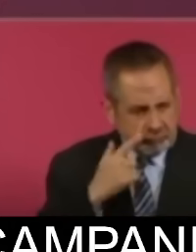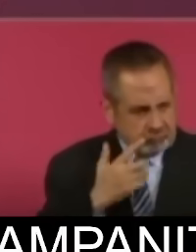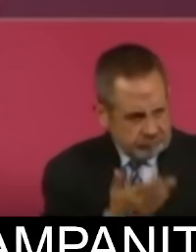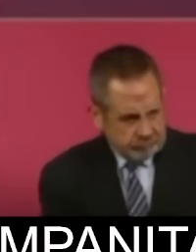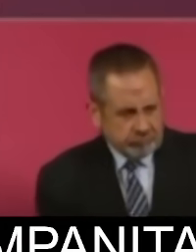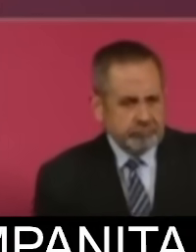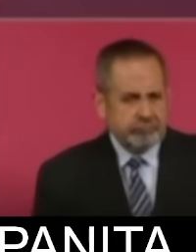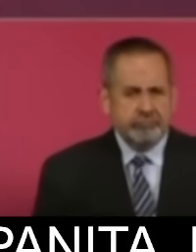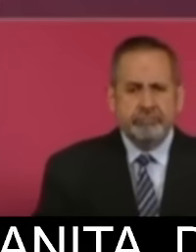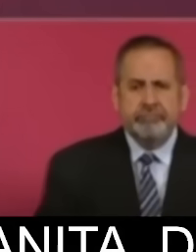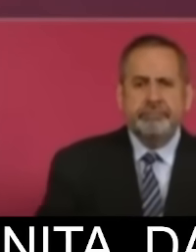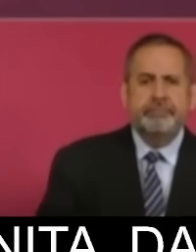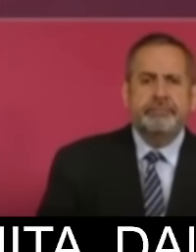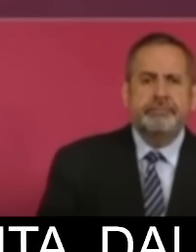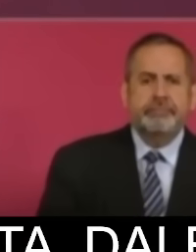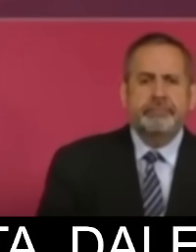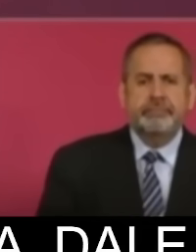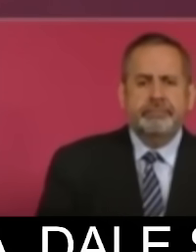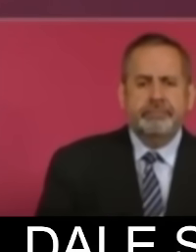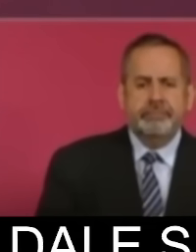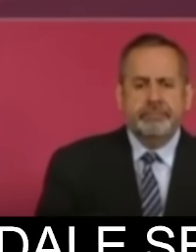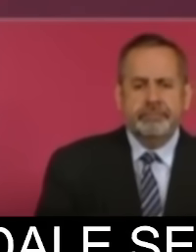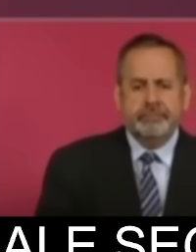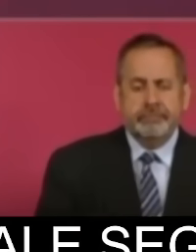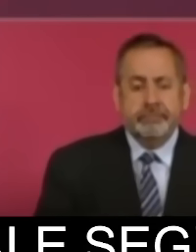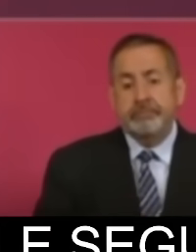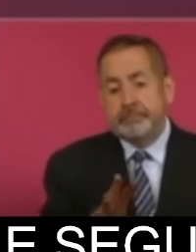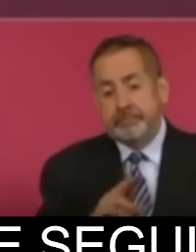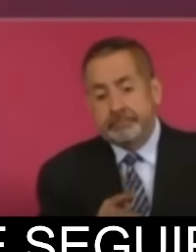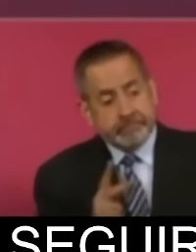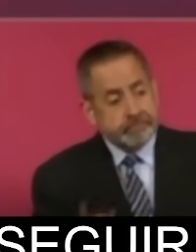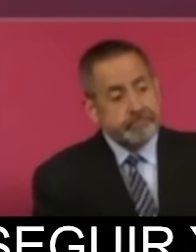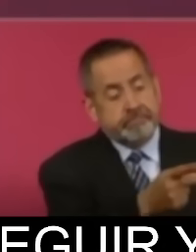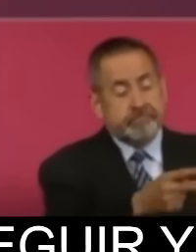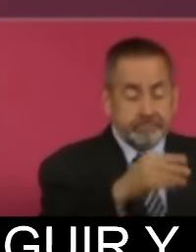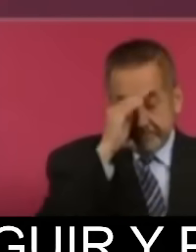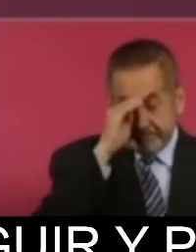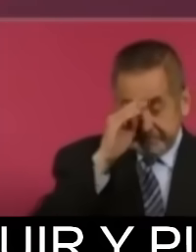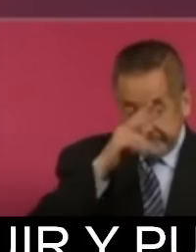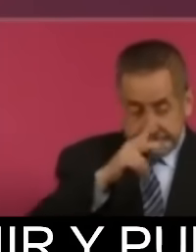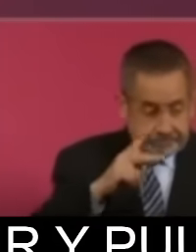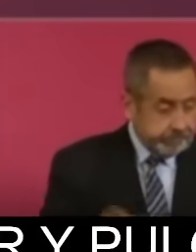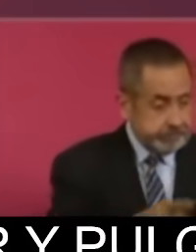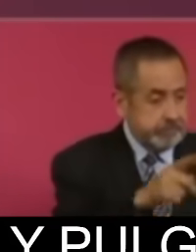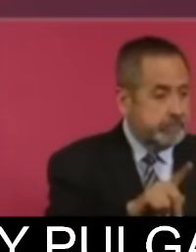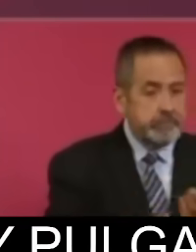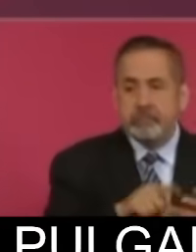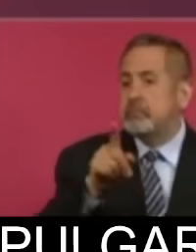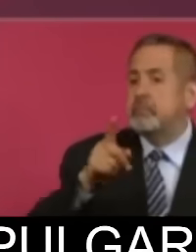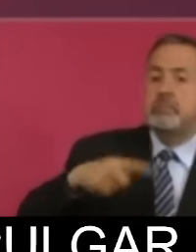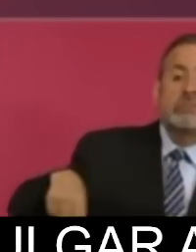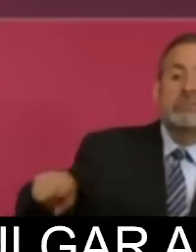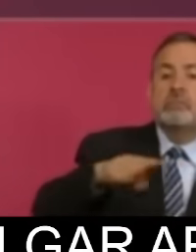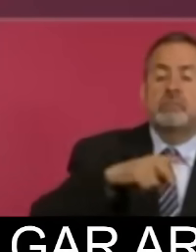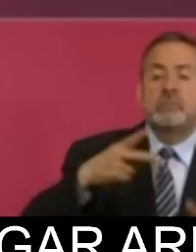informar Ah y preguntarles que si Qué les parece que el pueblo